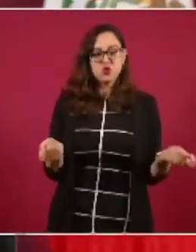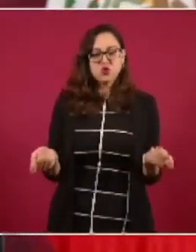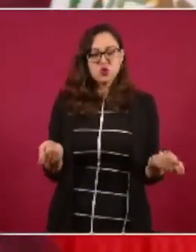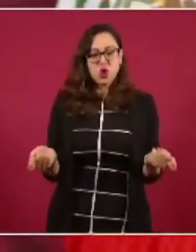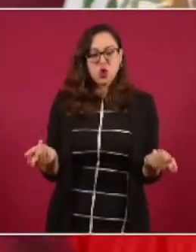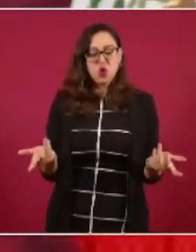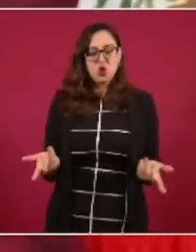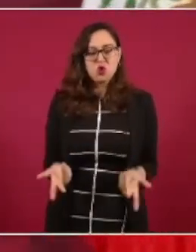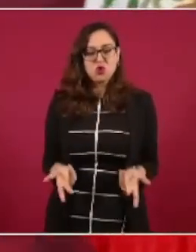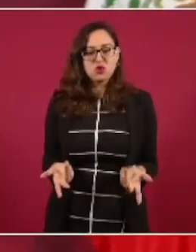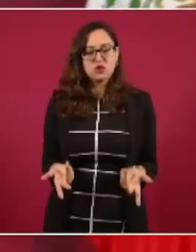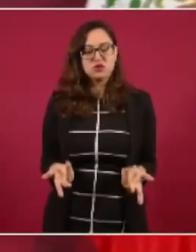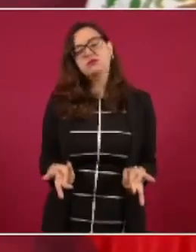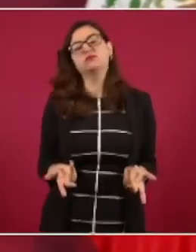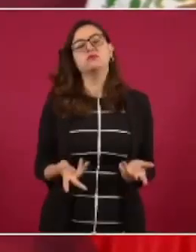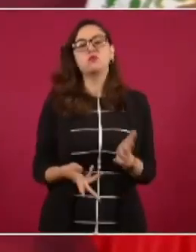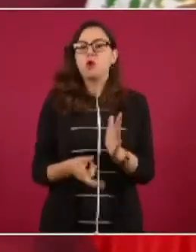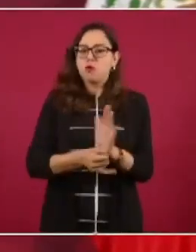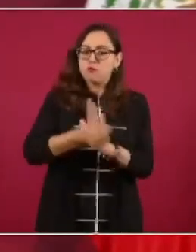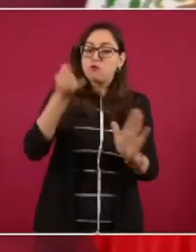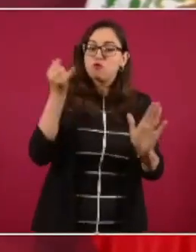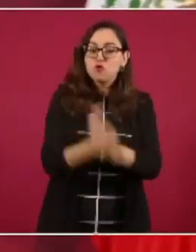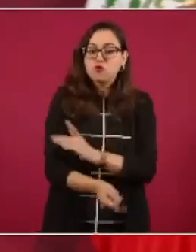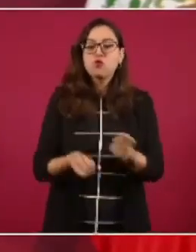hasta la cocina,